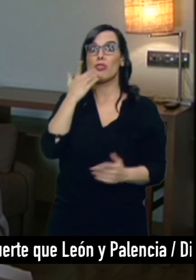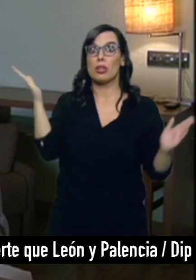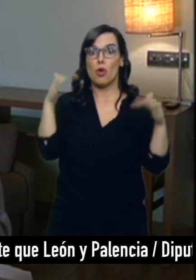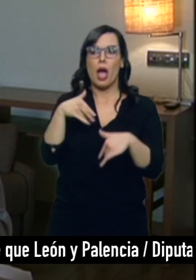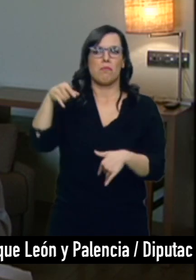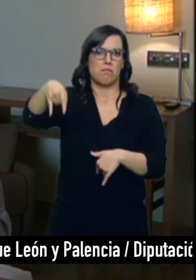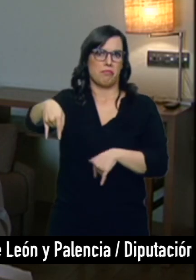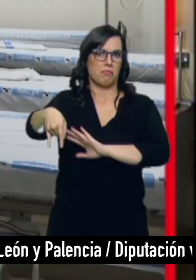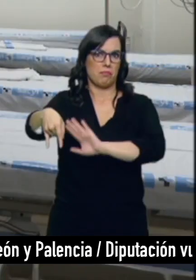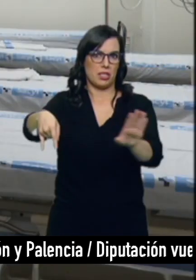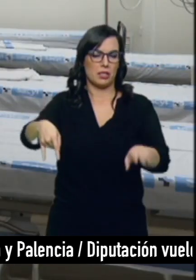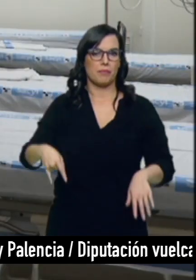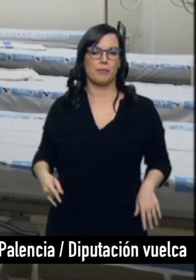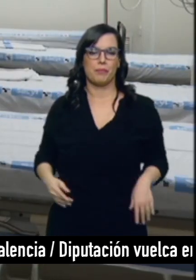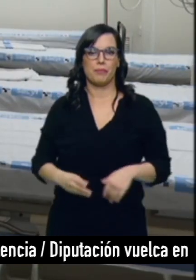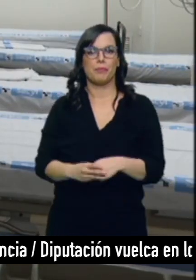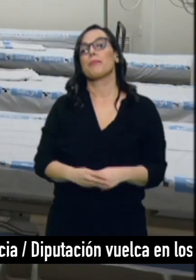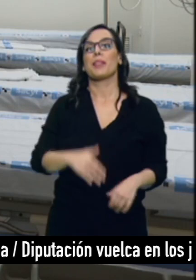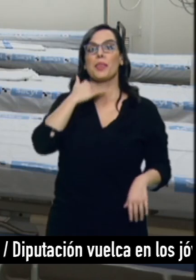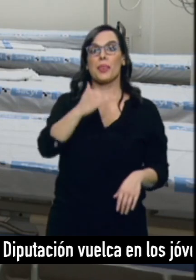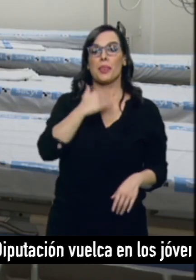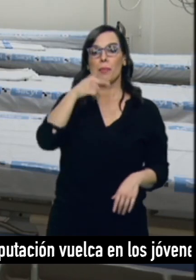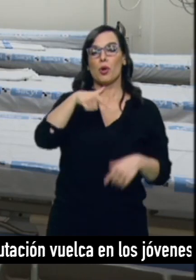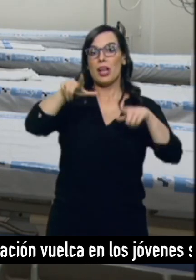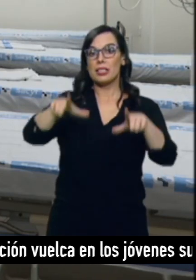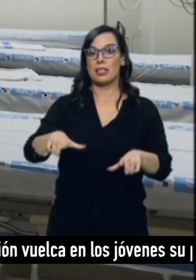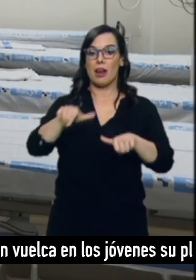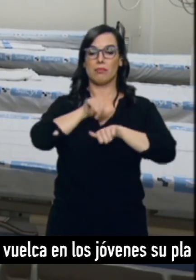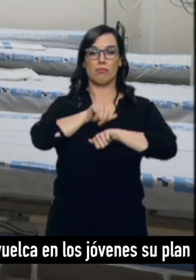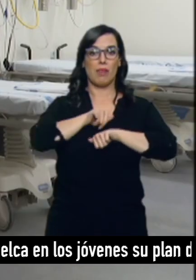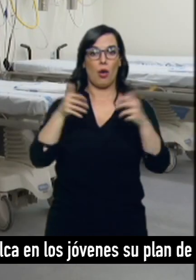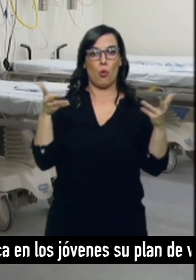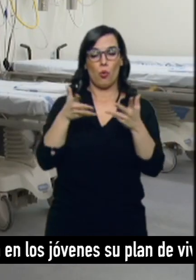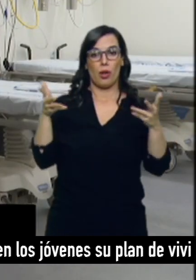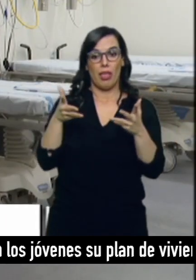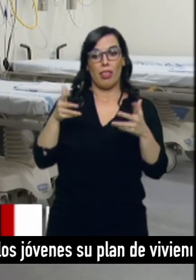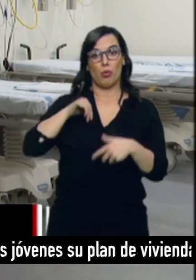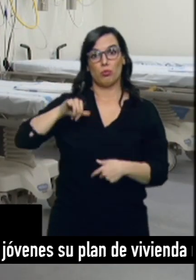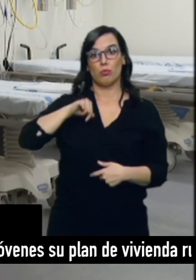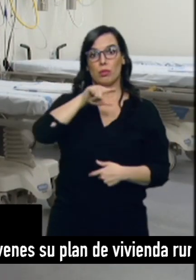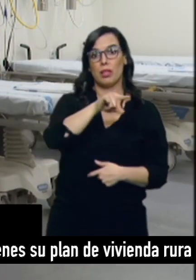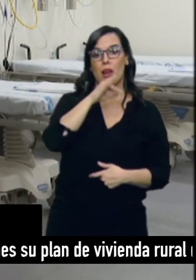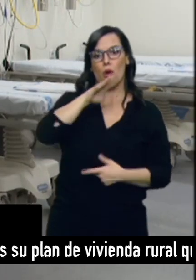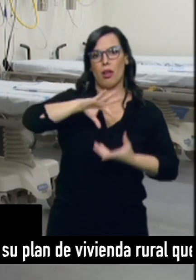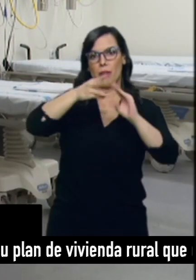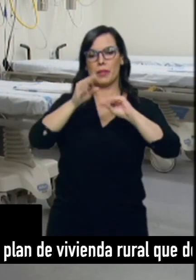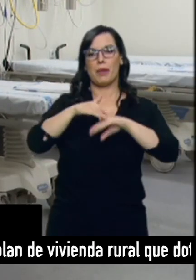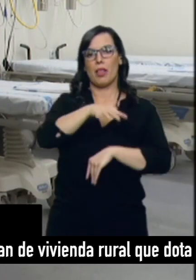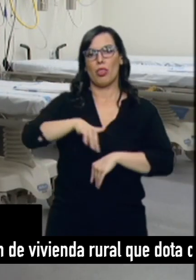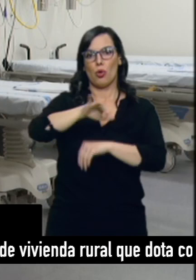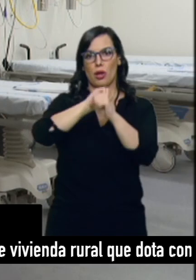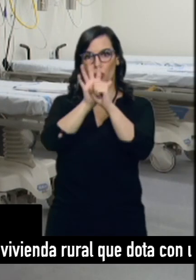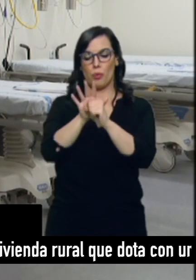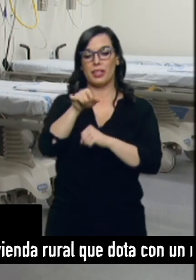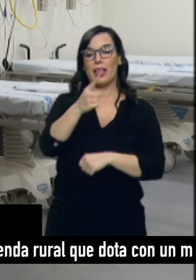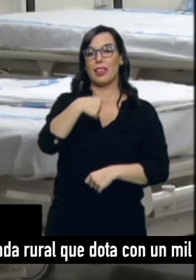móvil. Y en Zamora, la sala de espera de urgencias del Virgen de la Concha se convierte en zona COVID. Al espacio